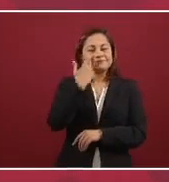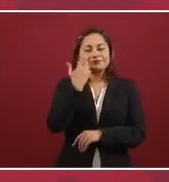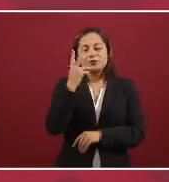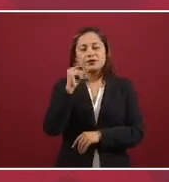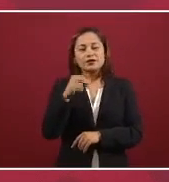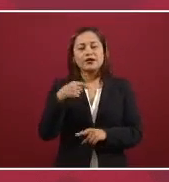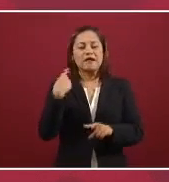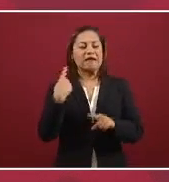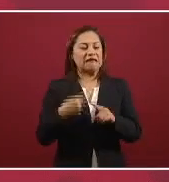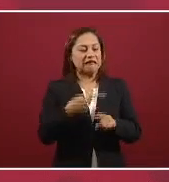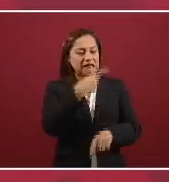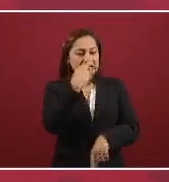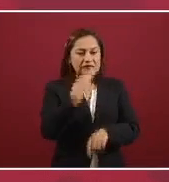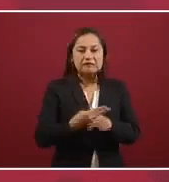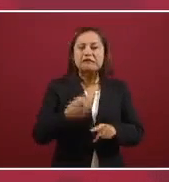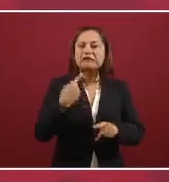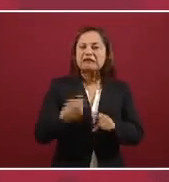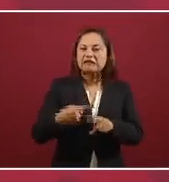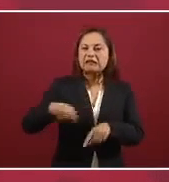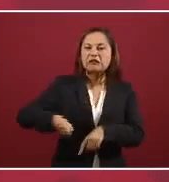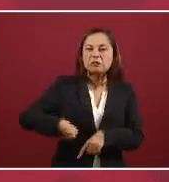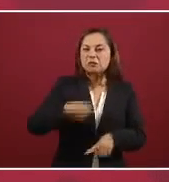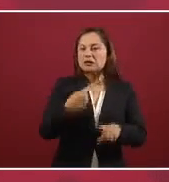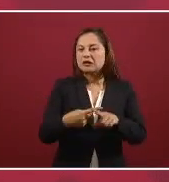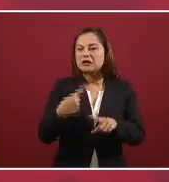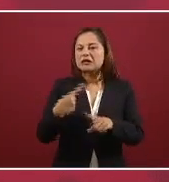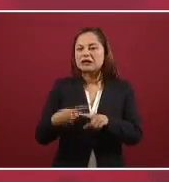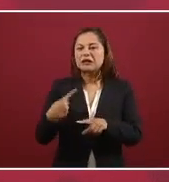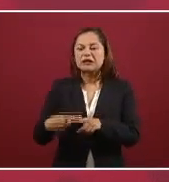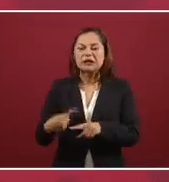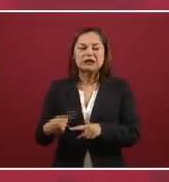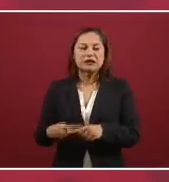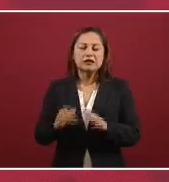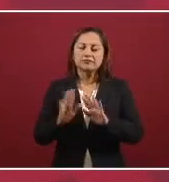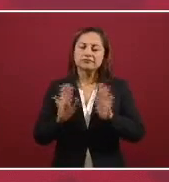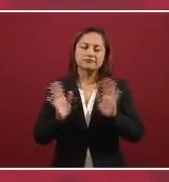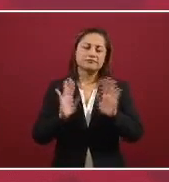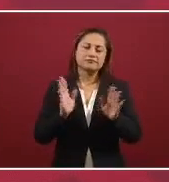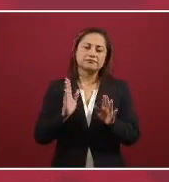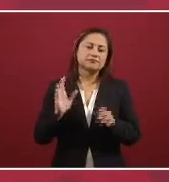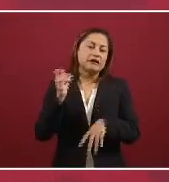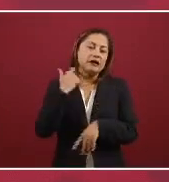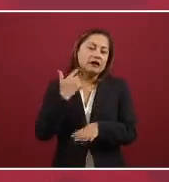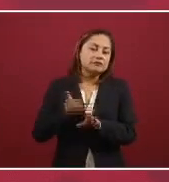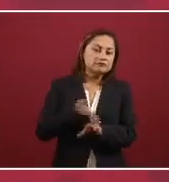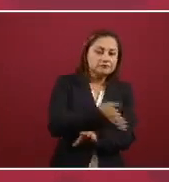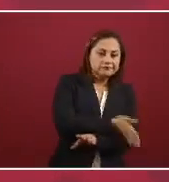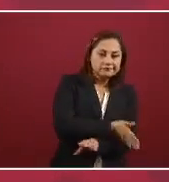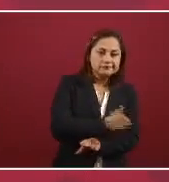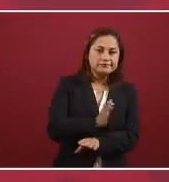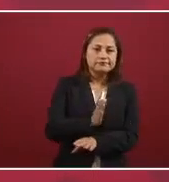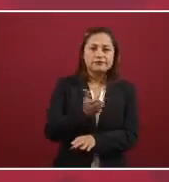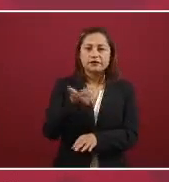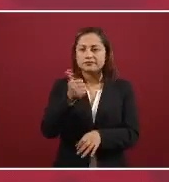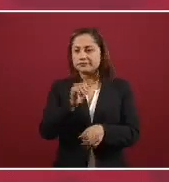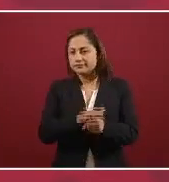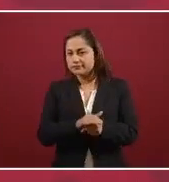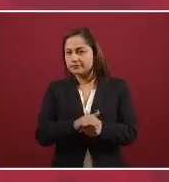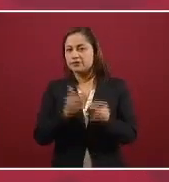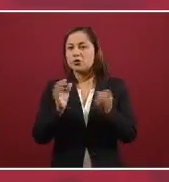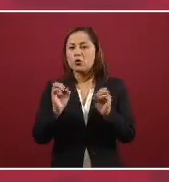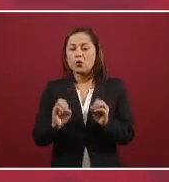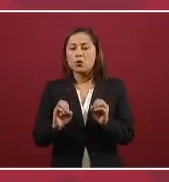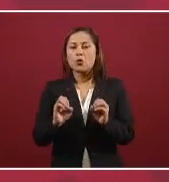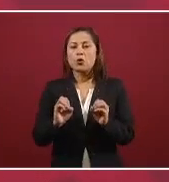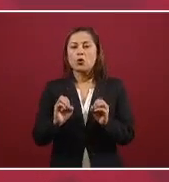responsabilizando a la administración pasada y a los de antes de